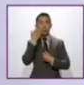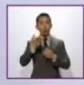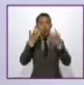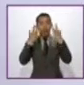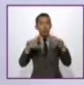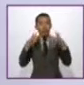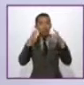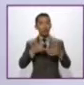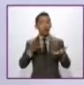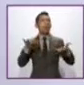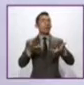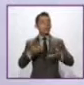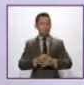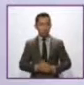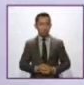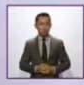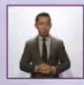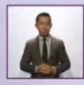En cuestión de